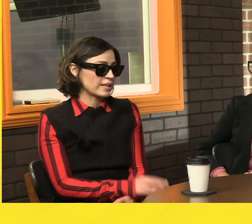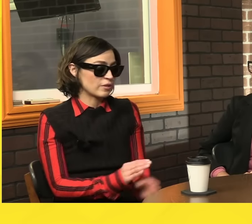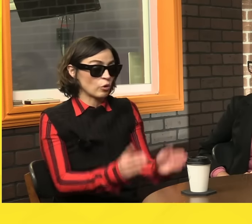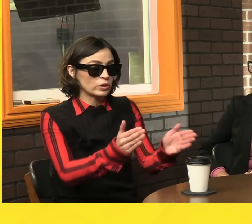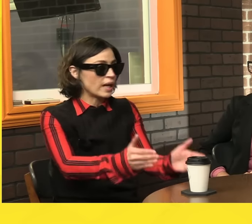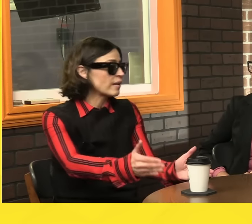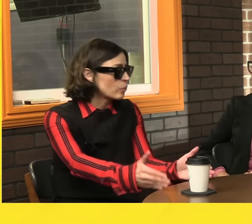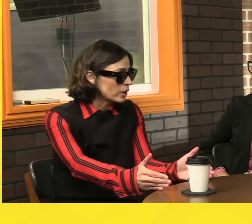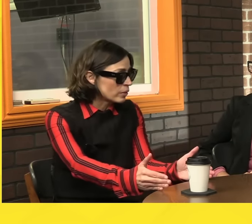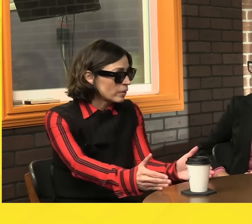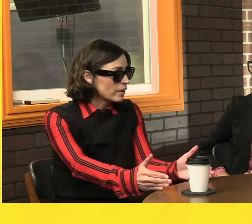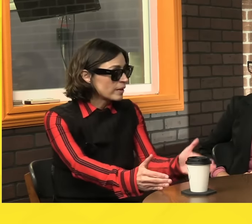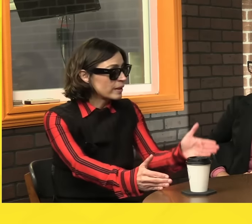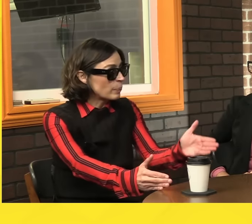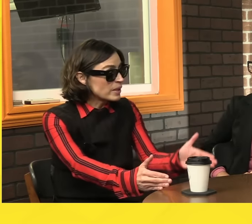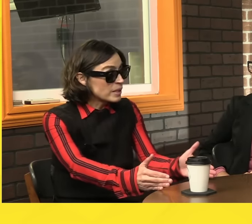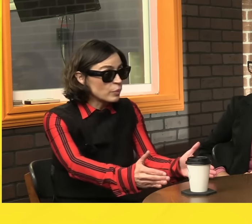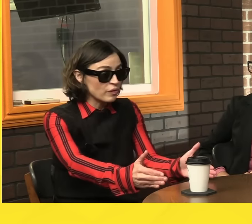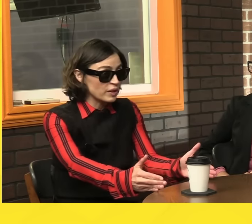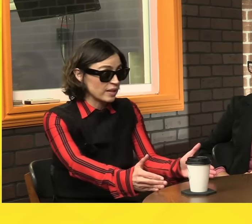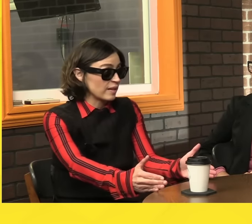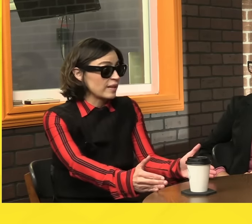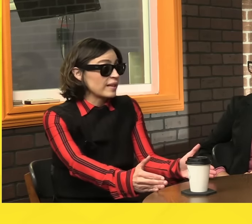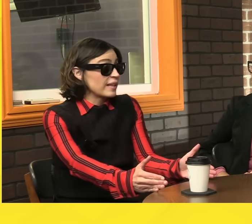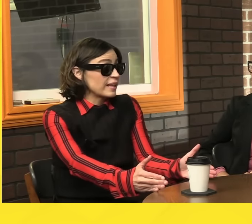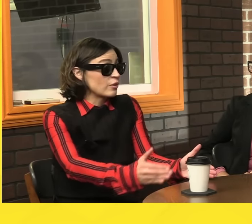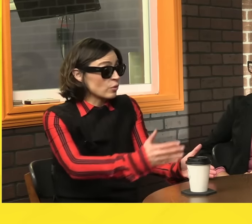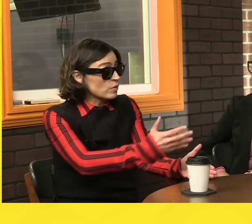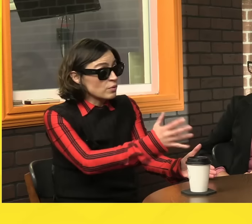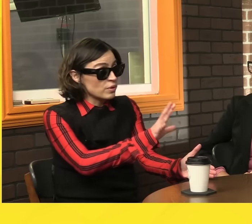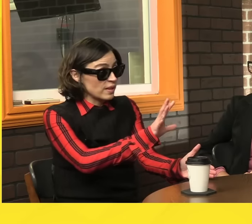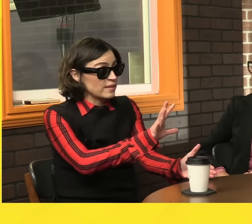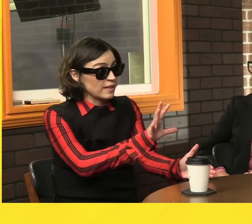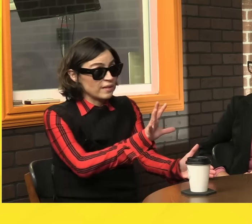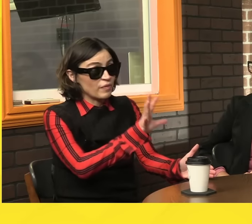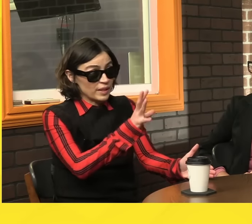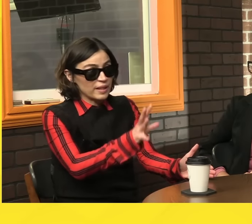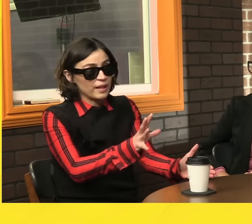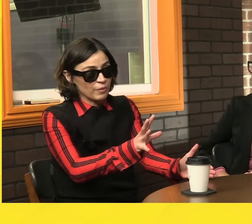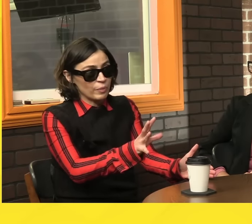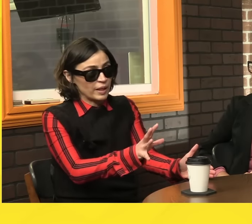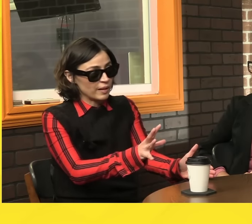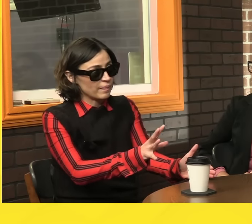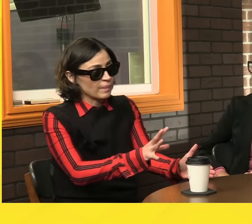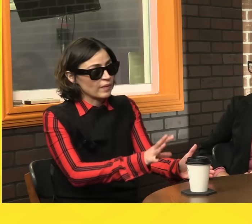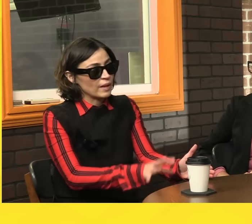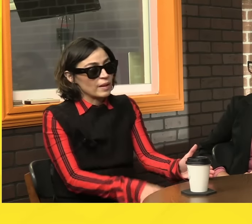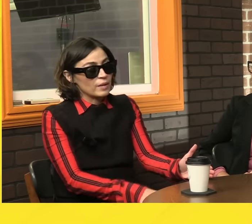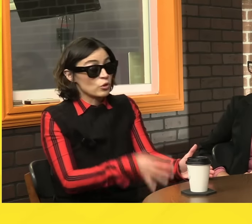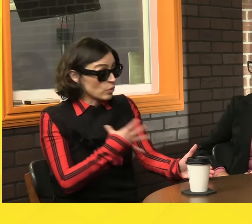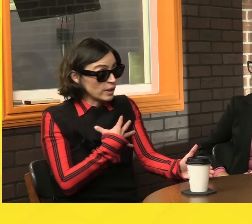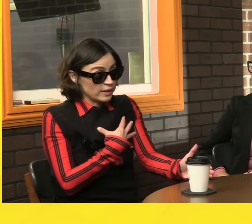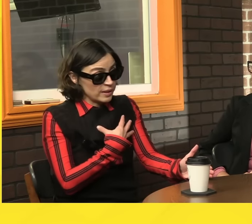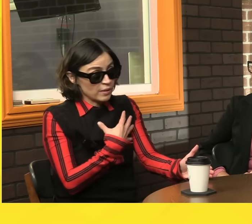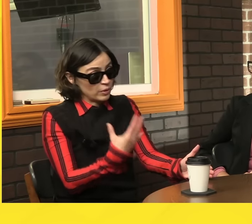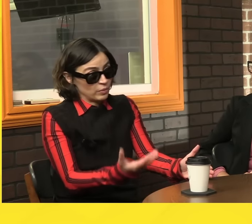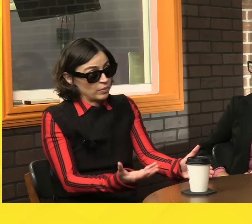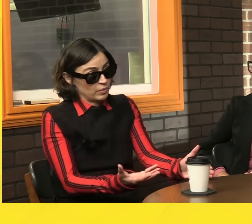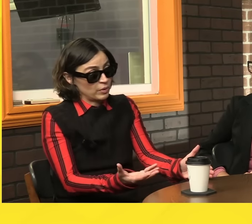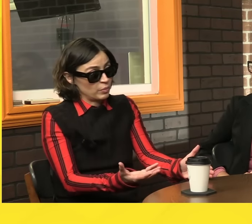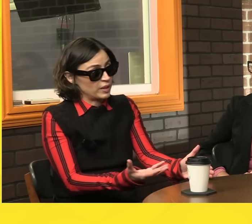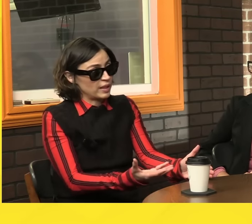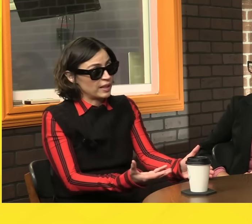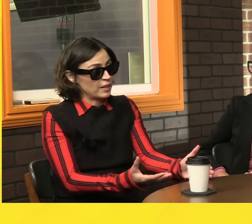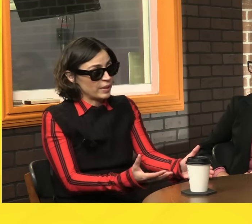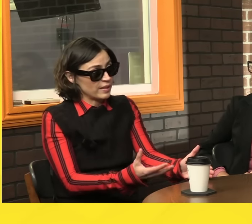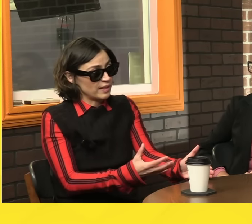menor que es contar el cuento de principio a fin que yo no sé si ustedes tienen fresca la novela Yo no la tenía cuando